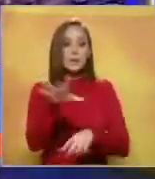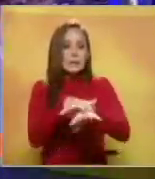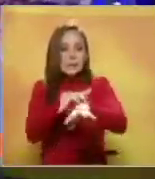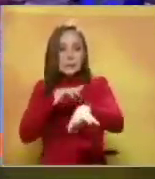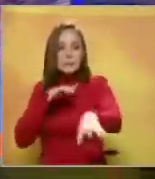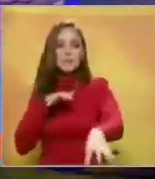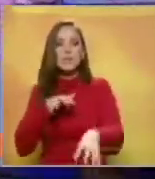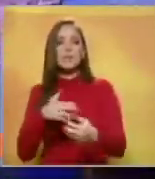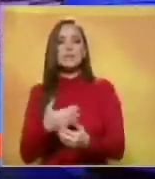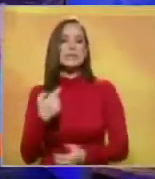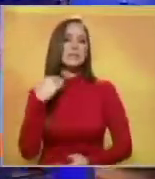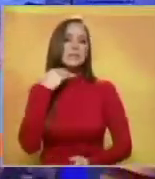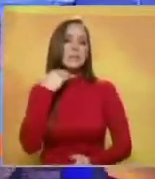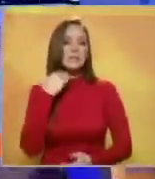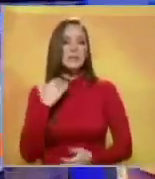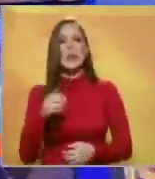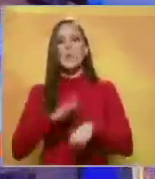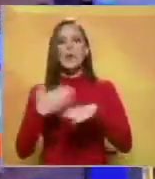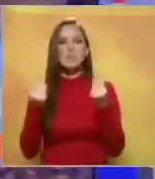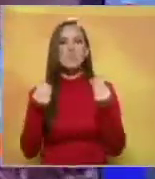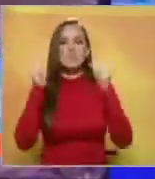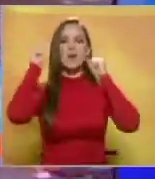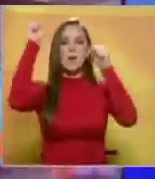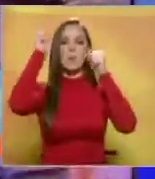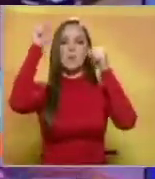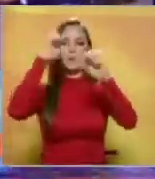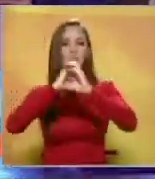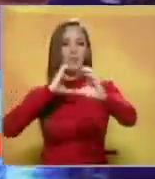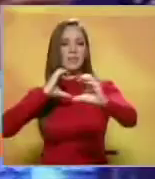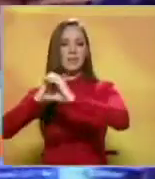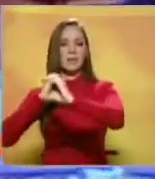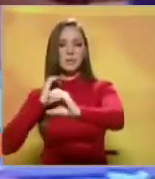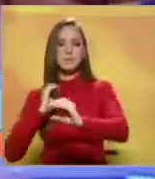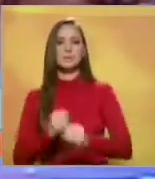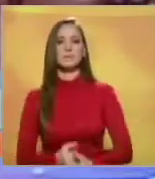están afectados por protestas de transportistas